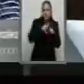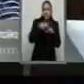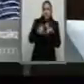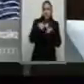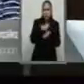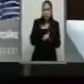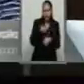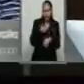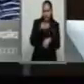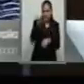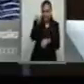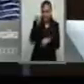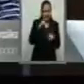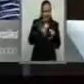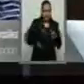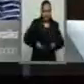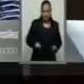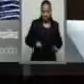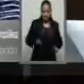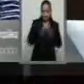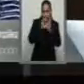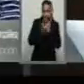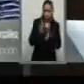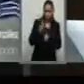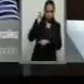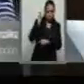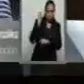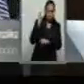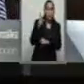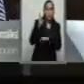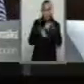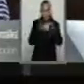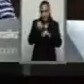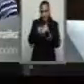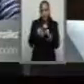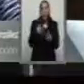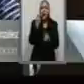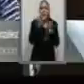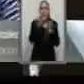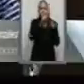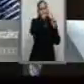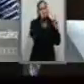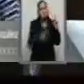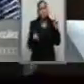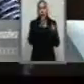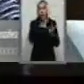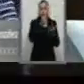pasado domingo, se le haya negado derechos de los que el resto de los ciudadanos gozan desde